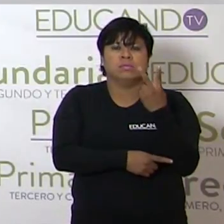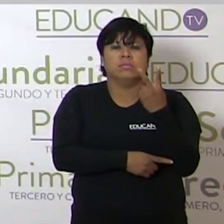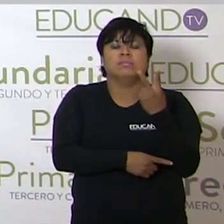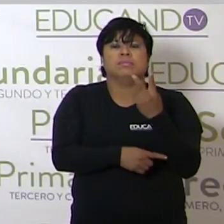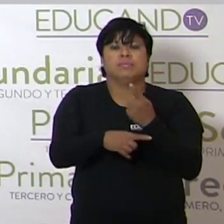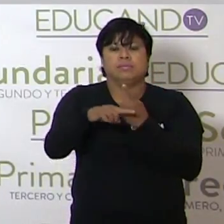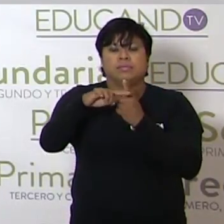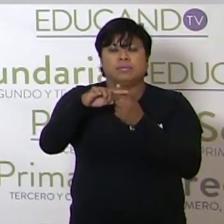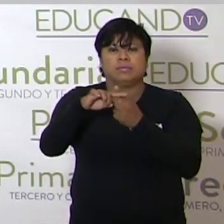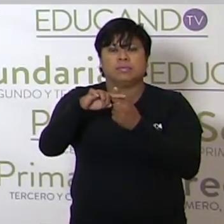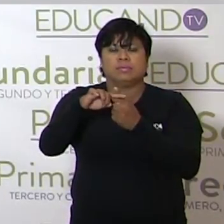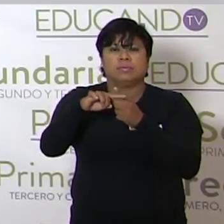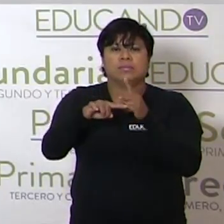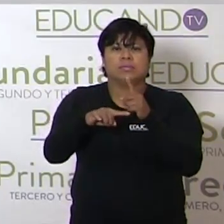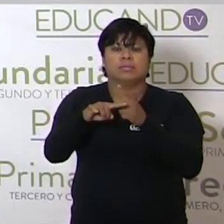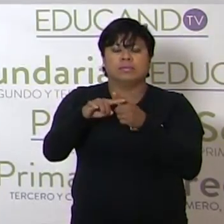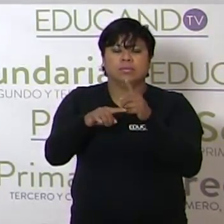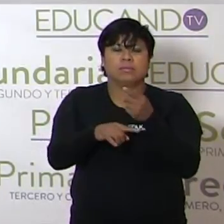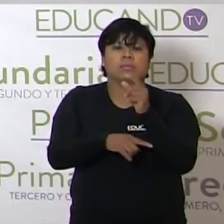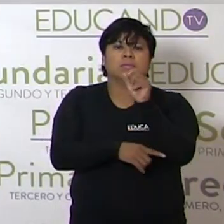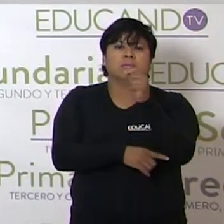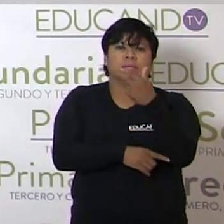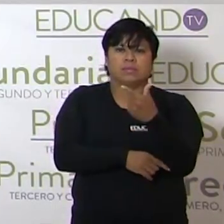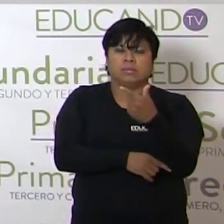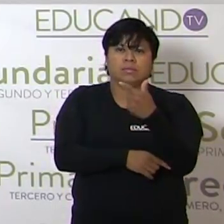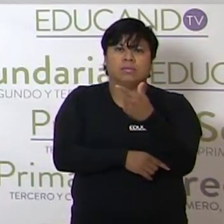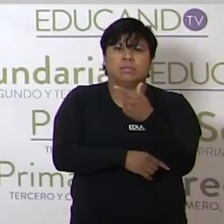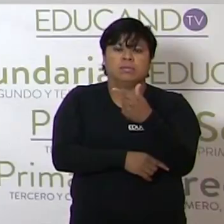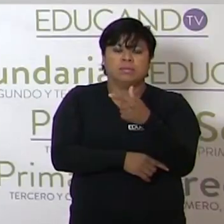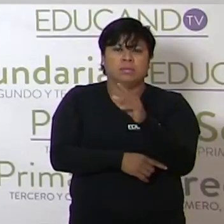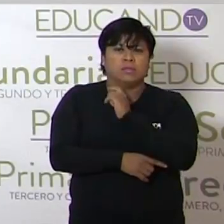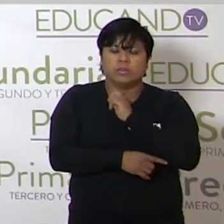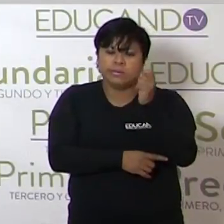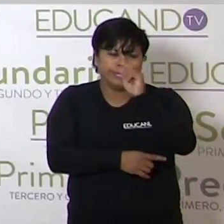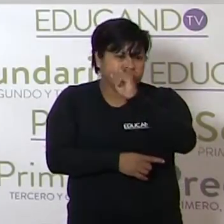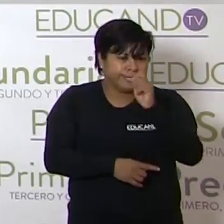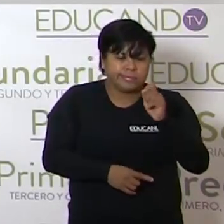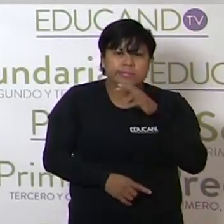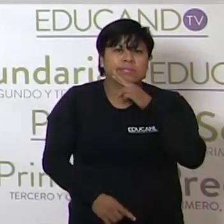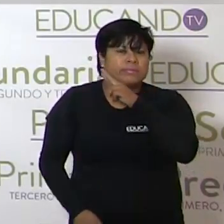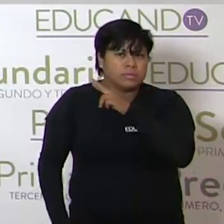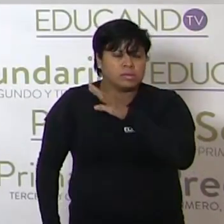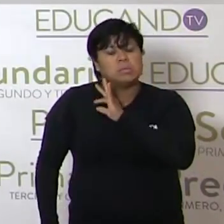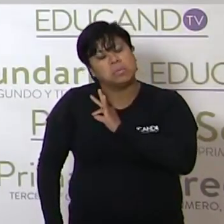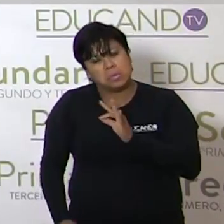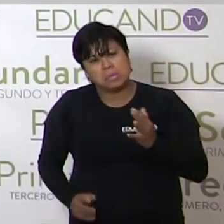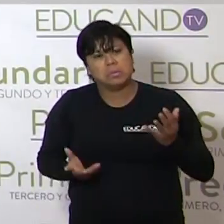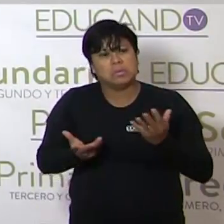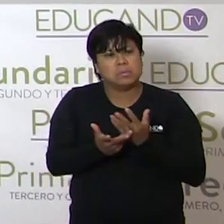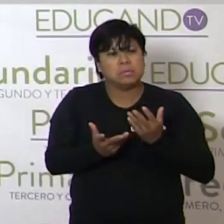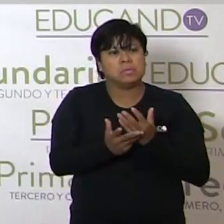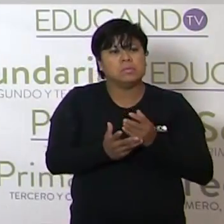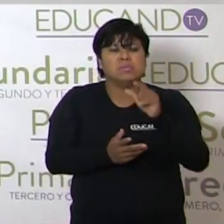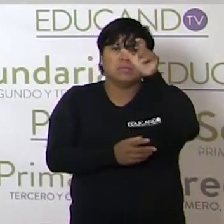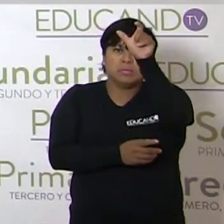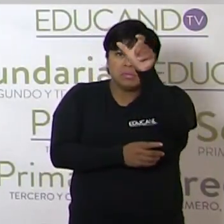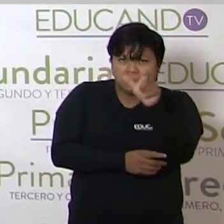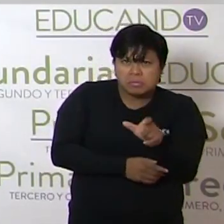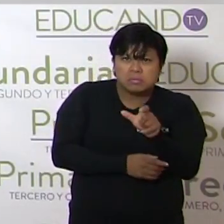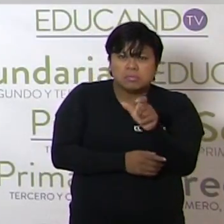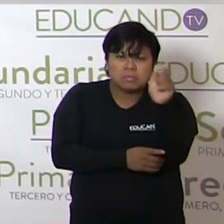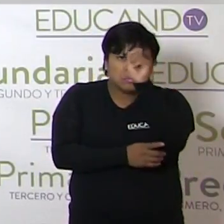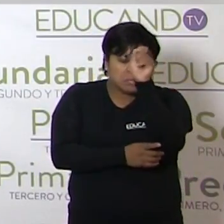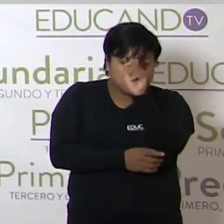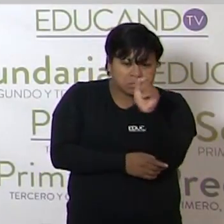22, 27 tendríamos con 5, haciendo un cálculo rápido. Pero también puedes hacerlo haciendo un